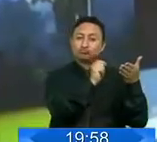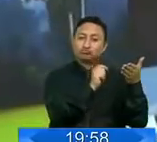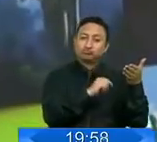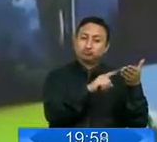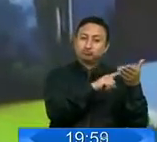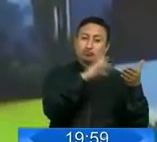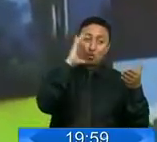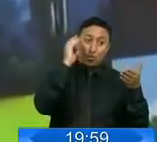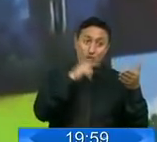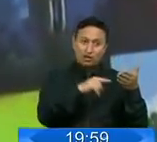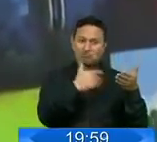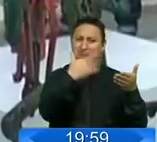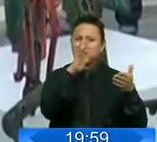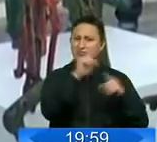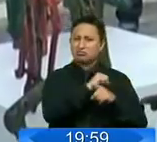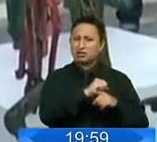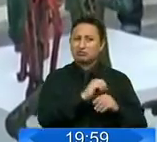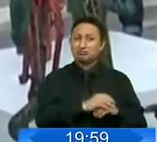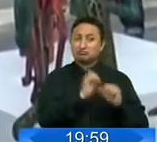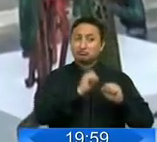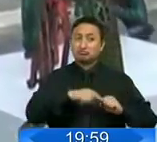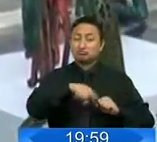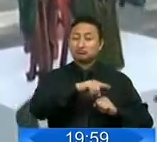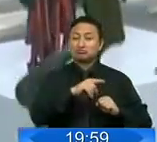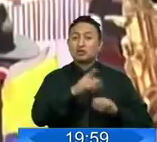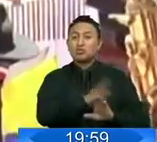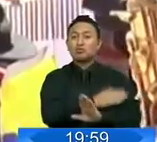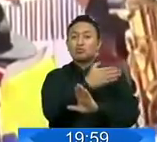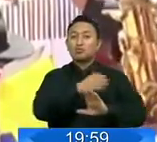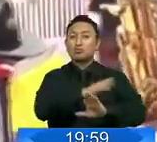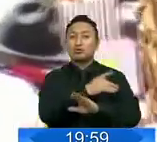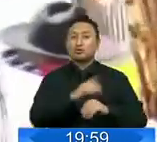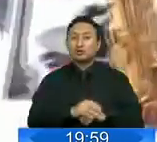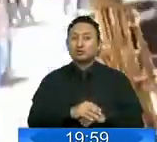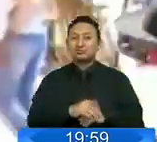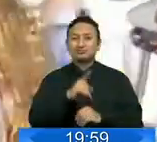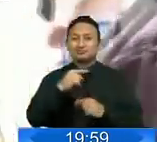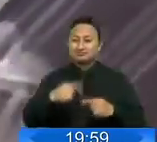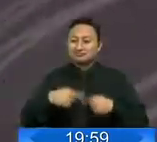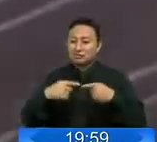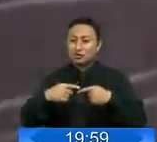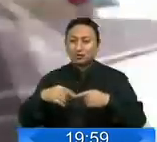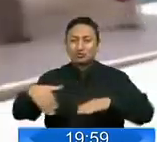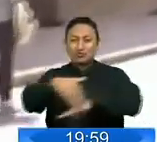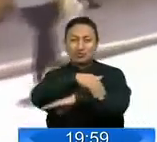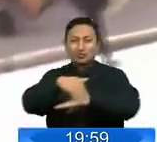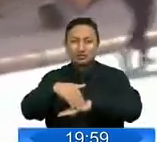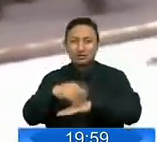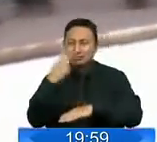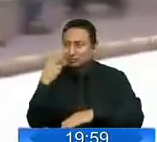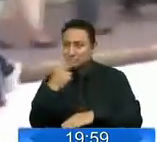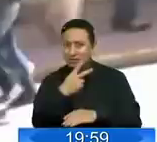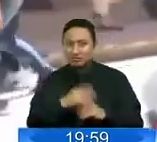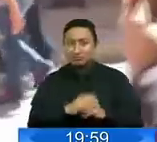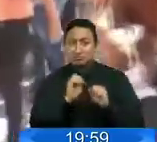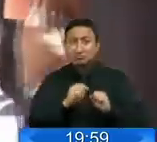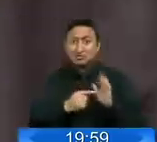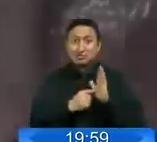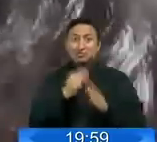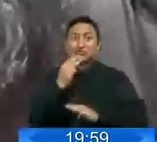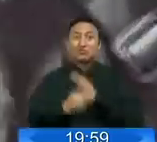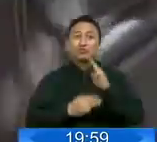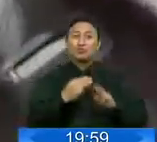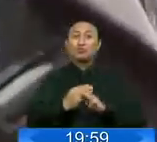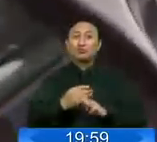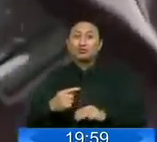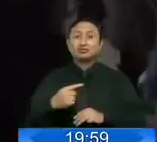urbe, el cual se une admirablemente con la música que la encontramos a diario en las calles cuencanas para demostrar ante el mundo que los hijos